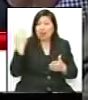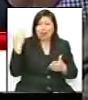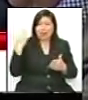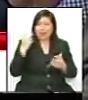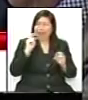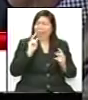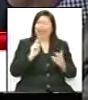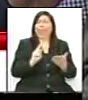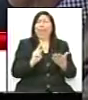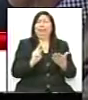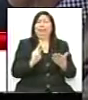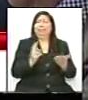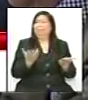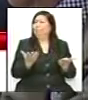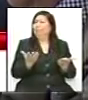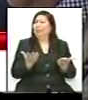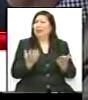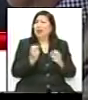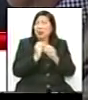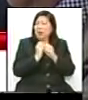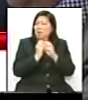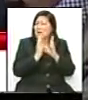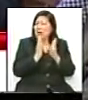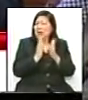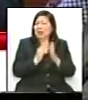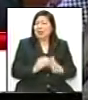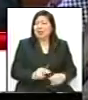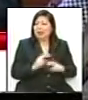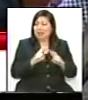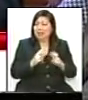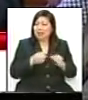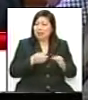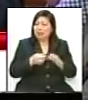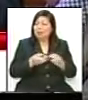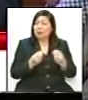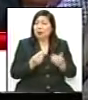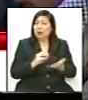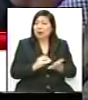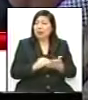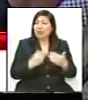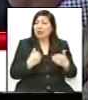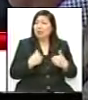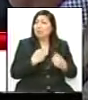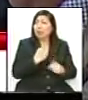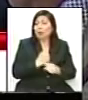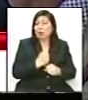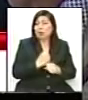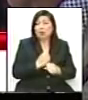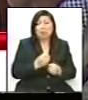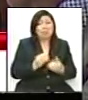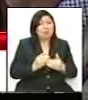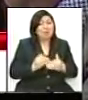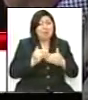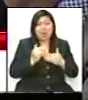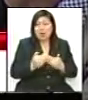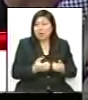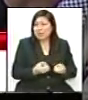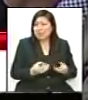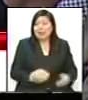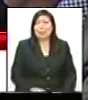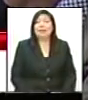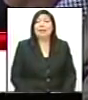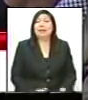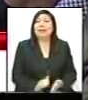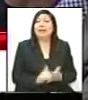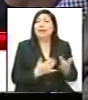días y he tratado en horas de la madrugada de revisar con detalle, porque además tenemos una labor jurisdiccional muy amplia. Así que